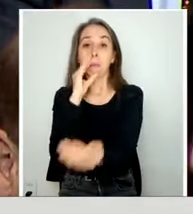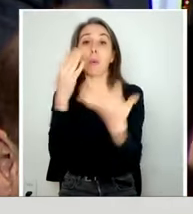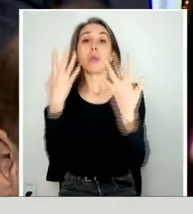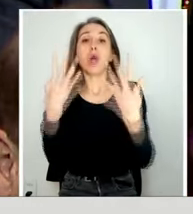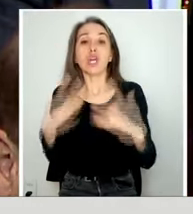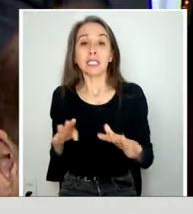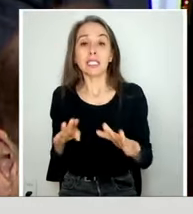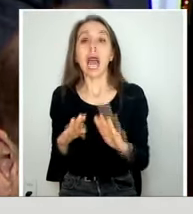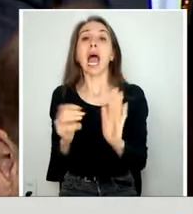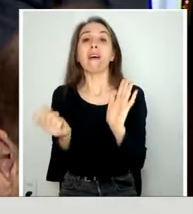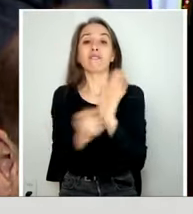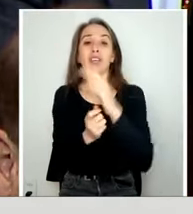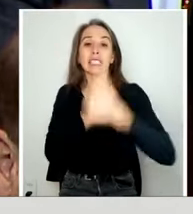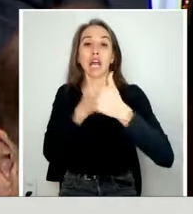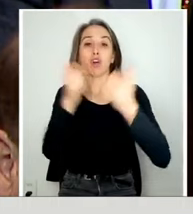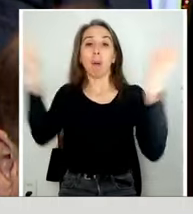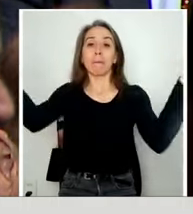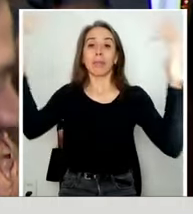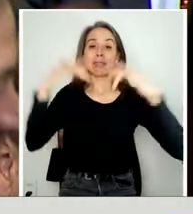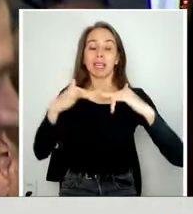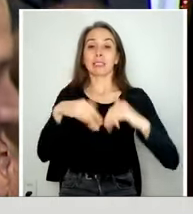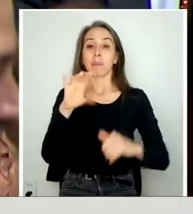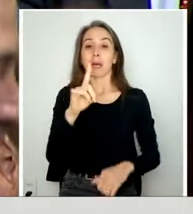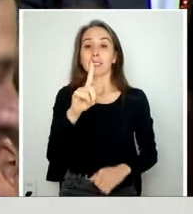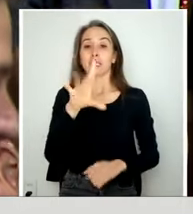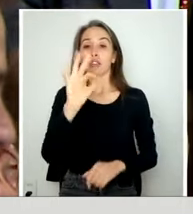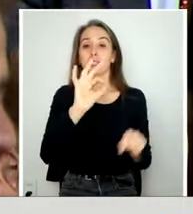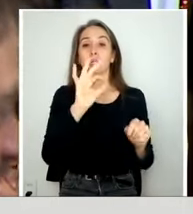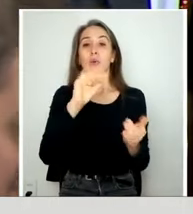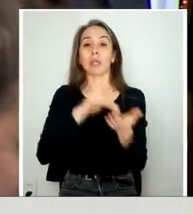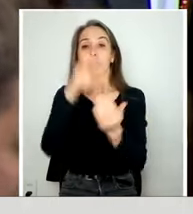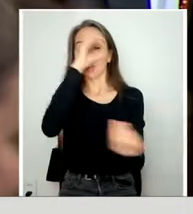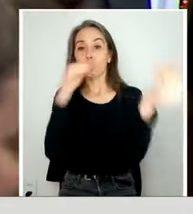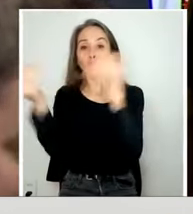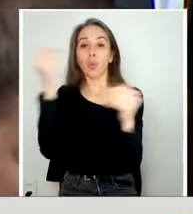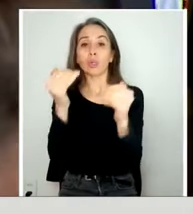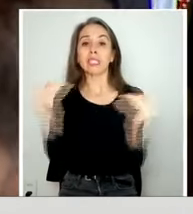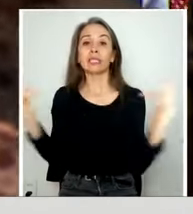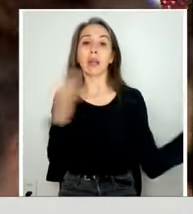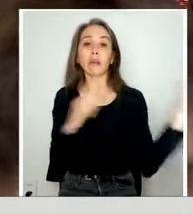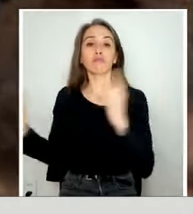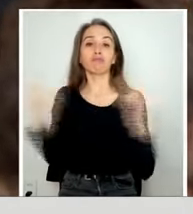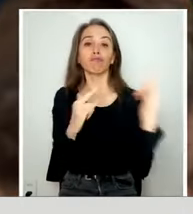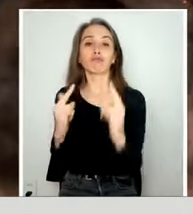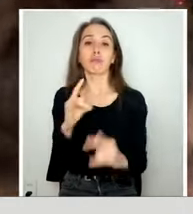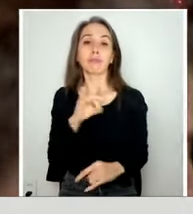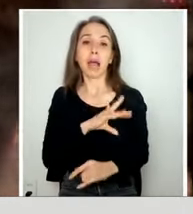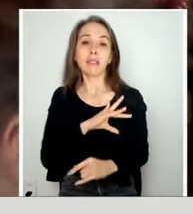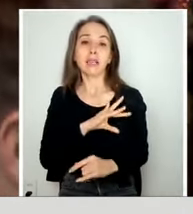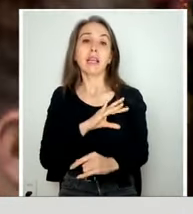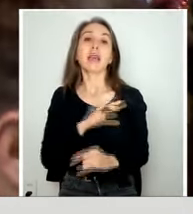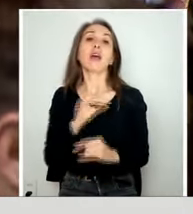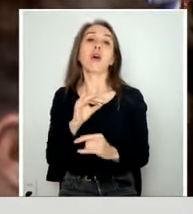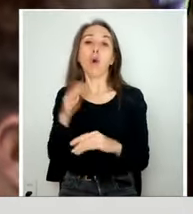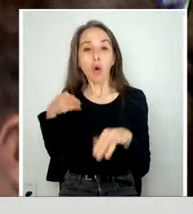y al país ingresaron más de 150.000 turistas por lo tanto la presencia por